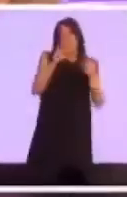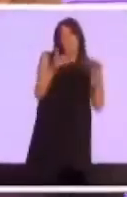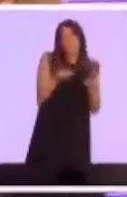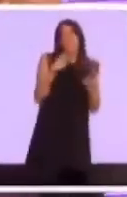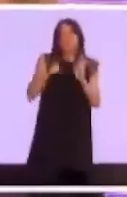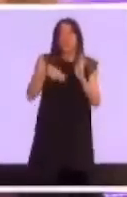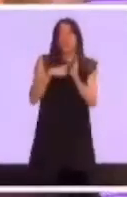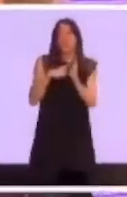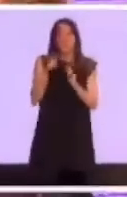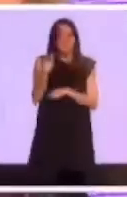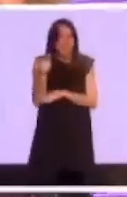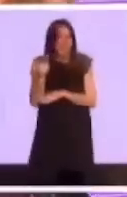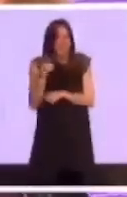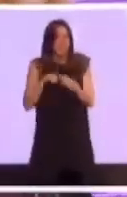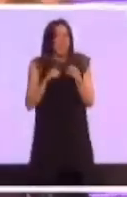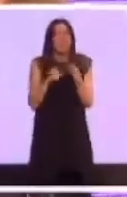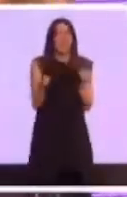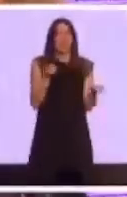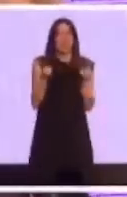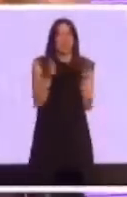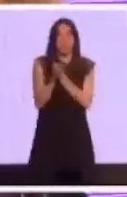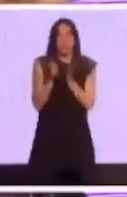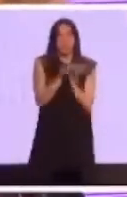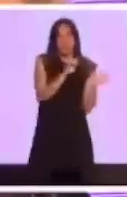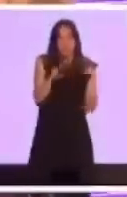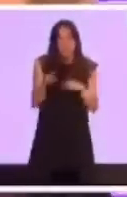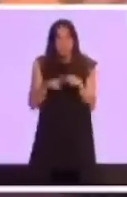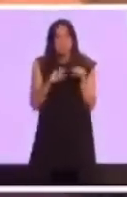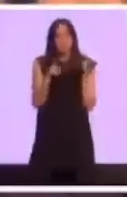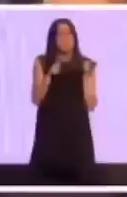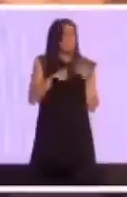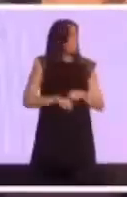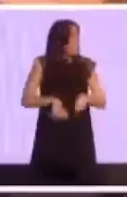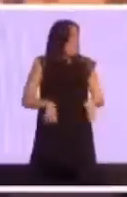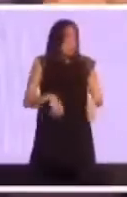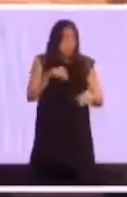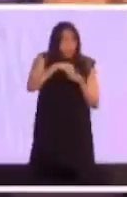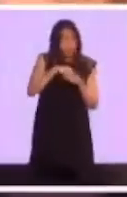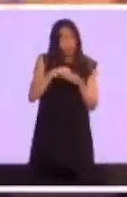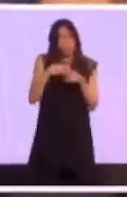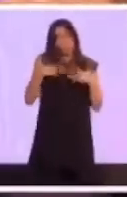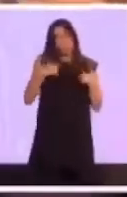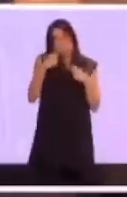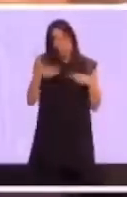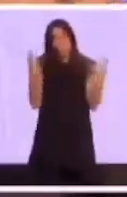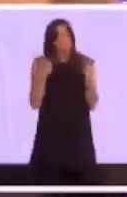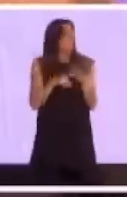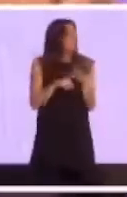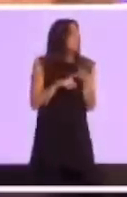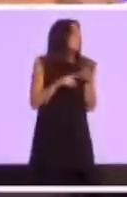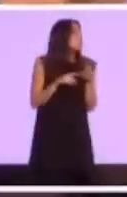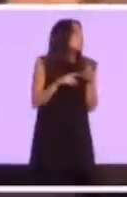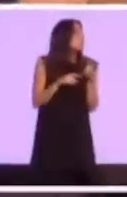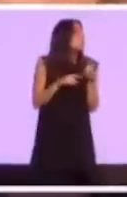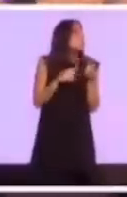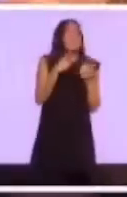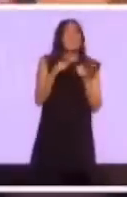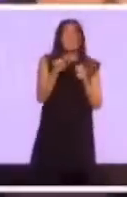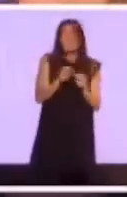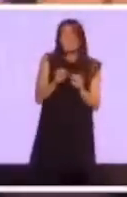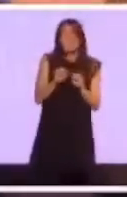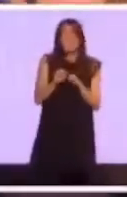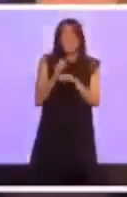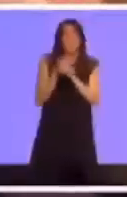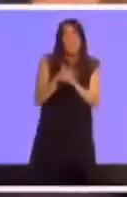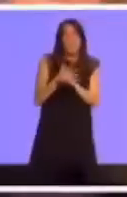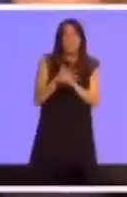de la regularización de las compañeras migrantes del derecho al aborto en la pública de combatir las violencias sexuales absolutamente